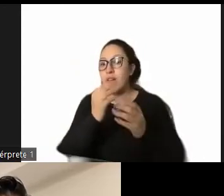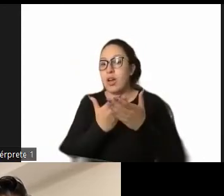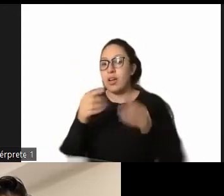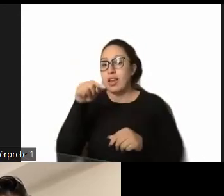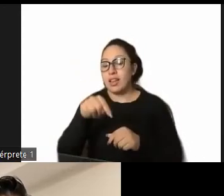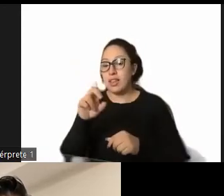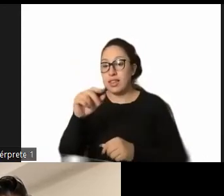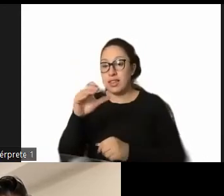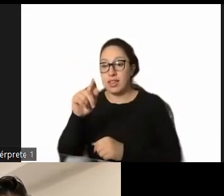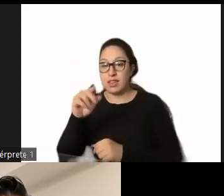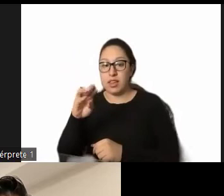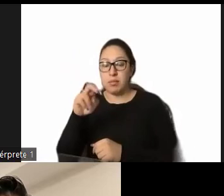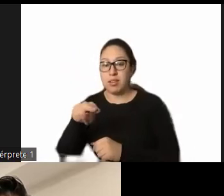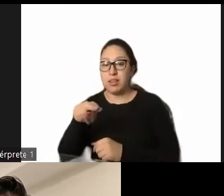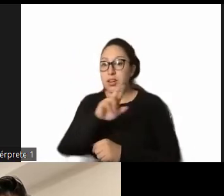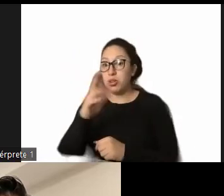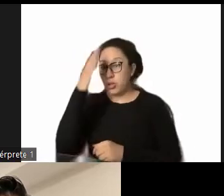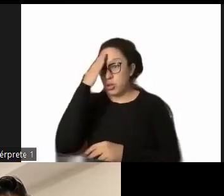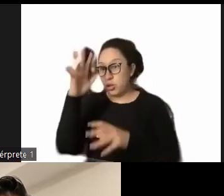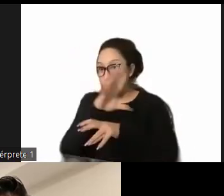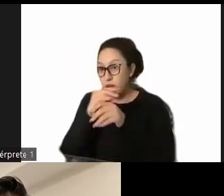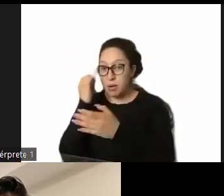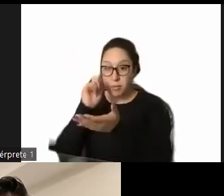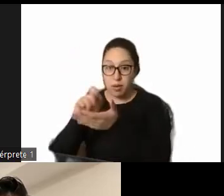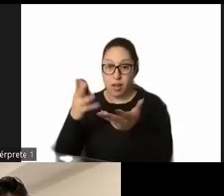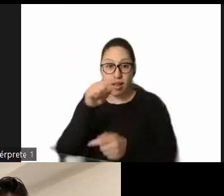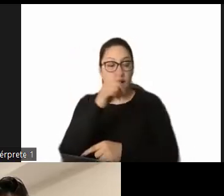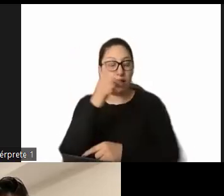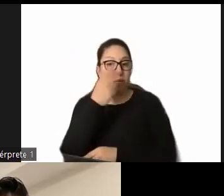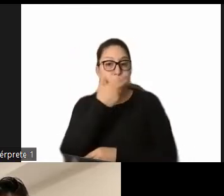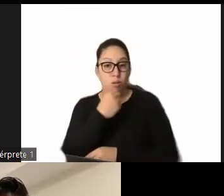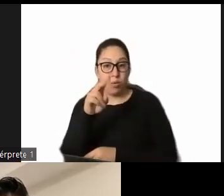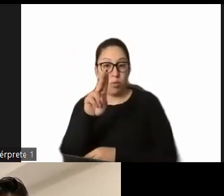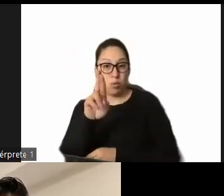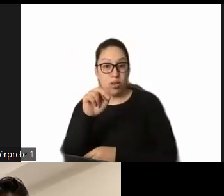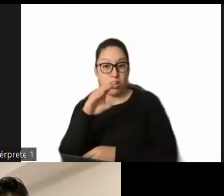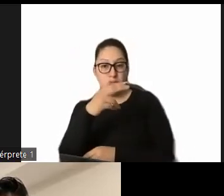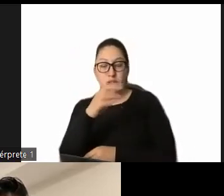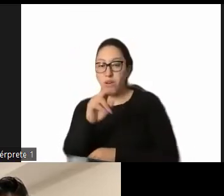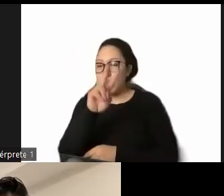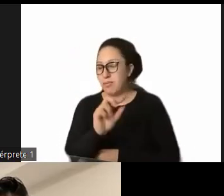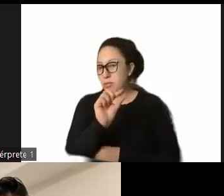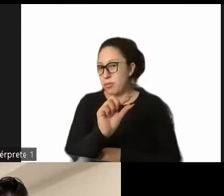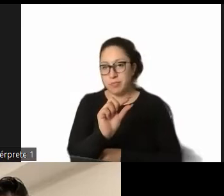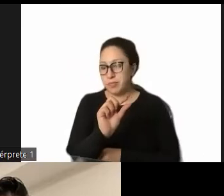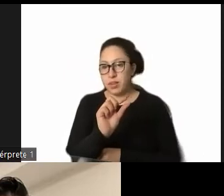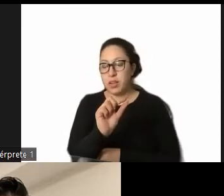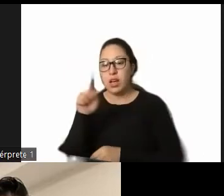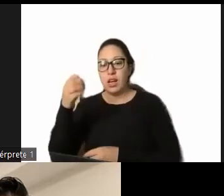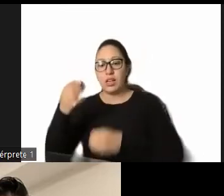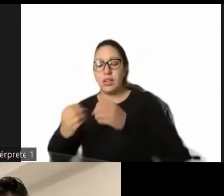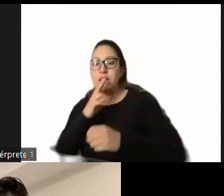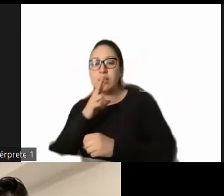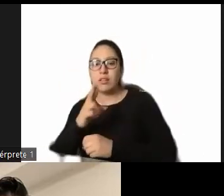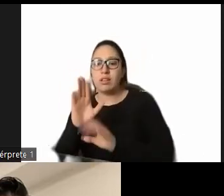la propuesta del diputado Urincho, cuando la sentencia lo que dice es, oigan, invalido